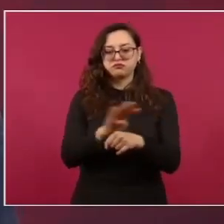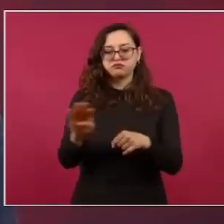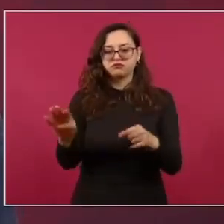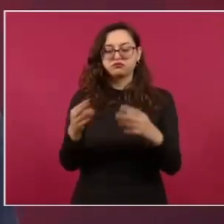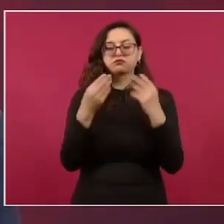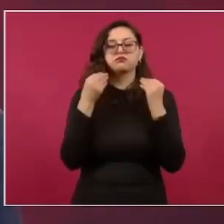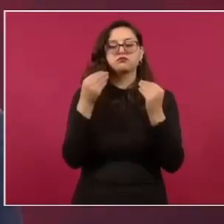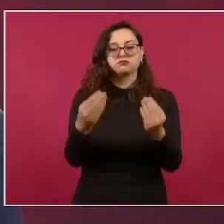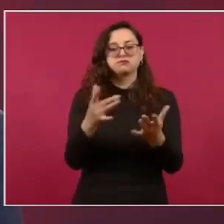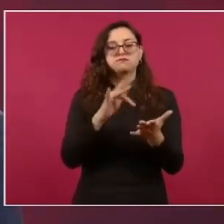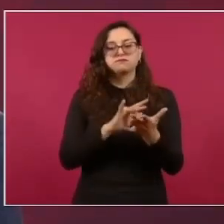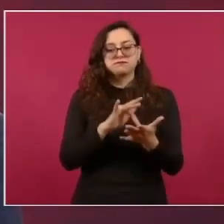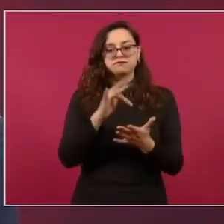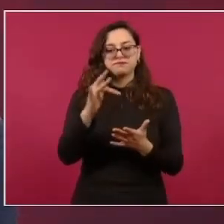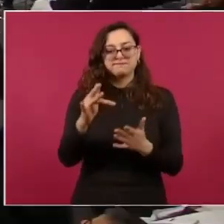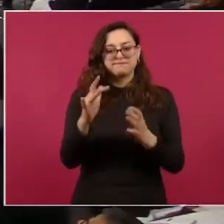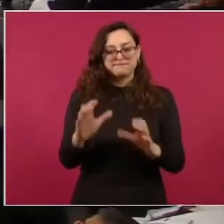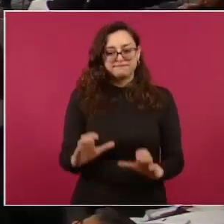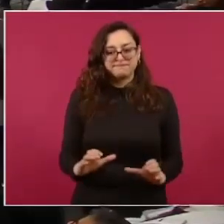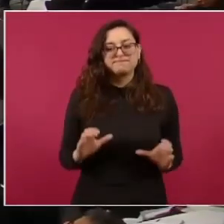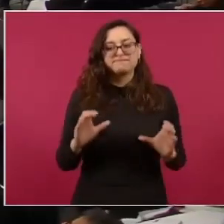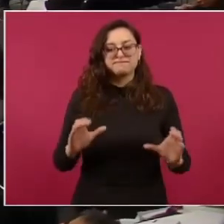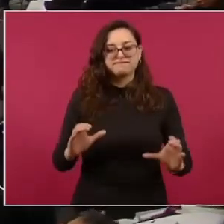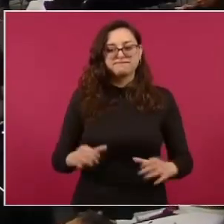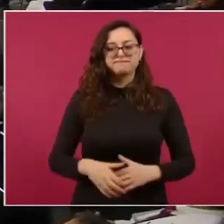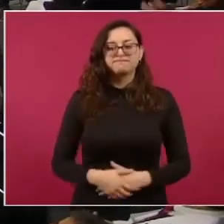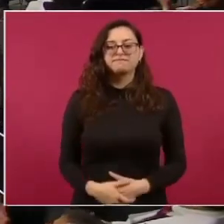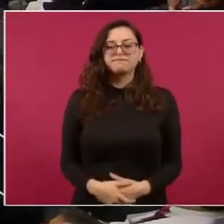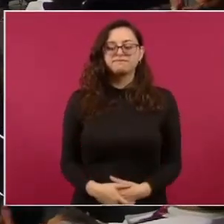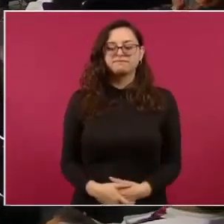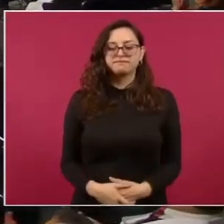Muchas gracias por cuidarnos.